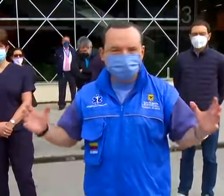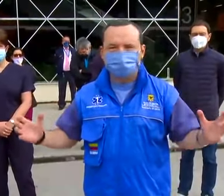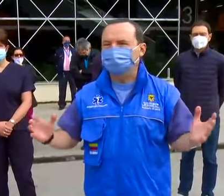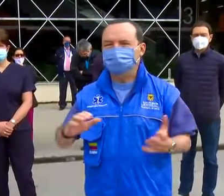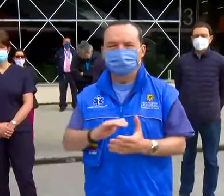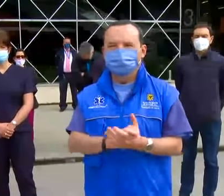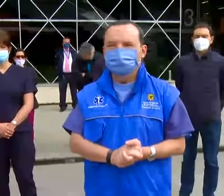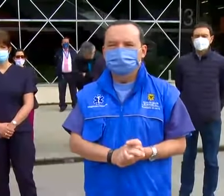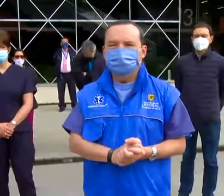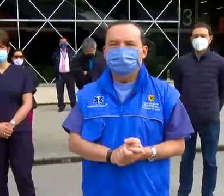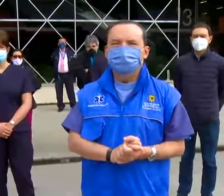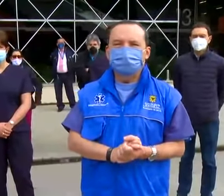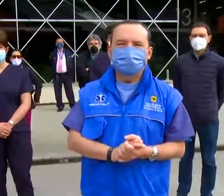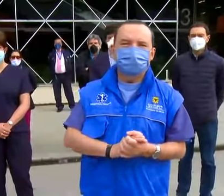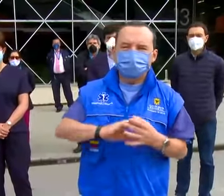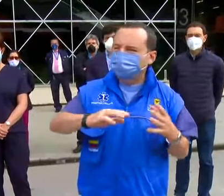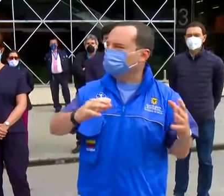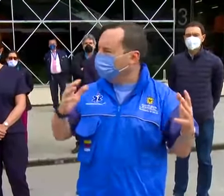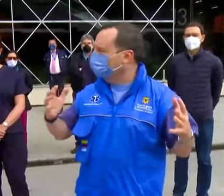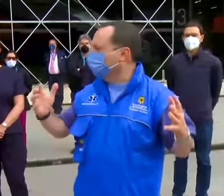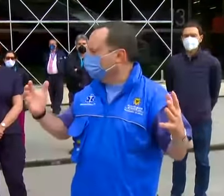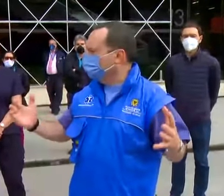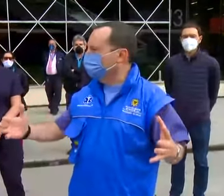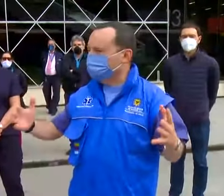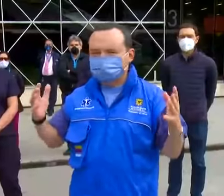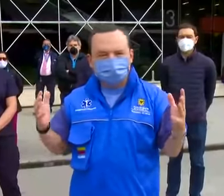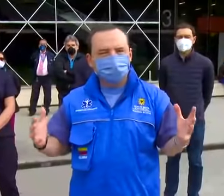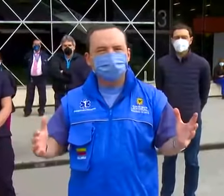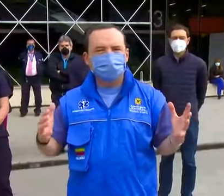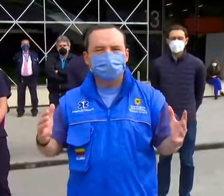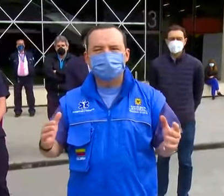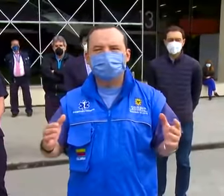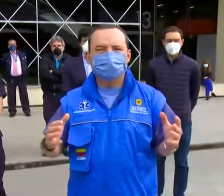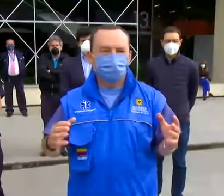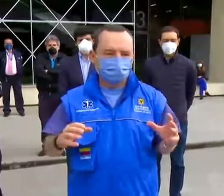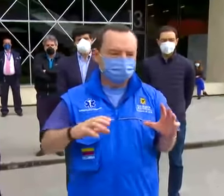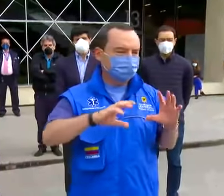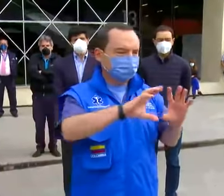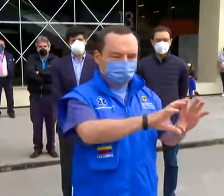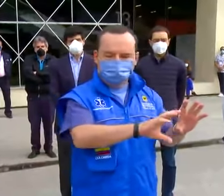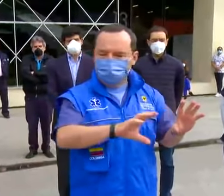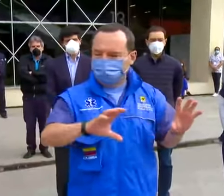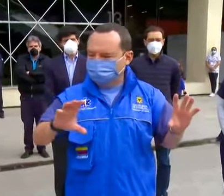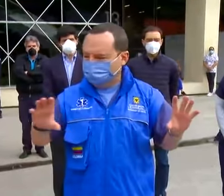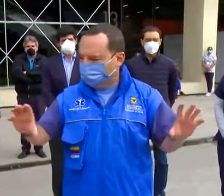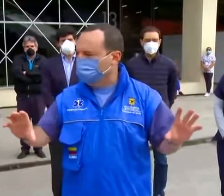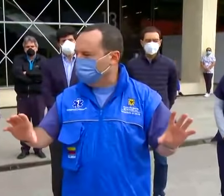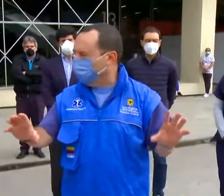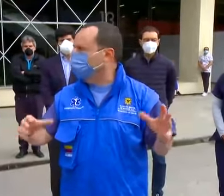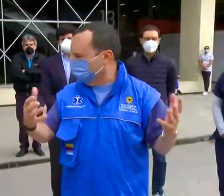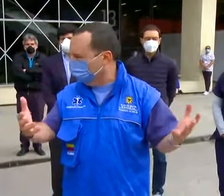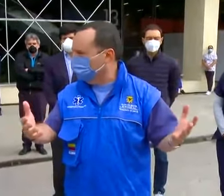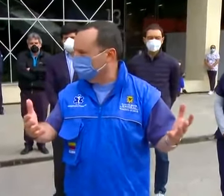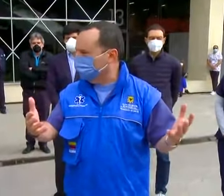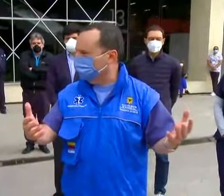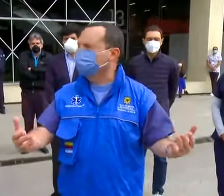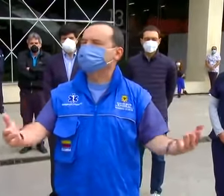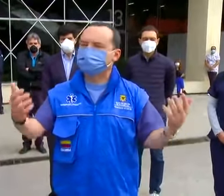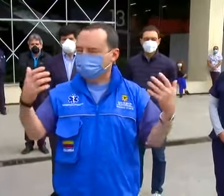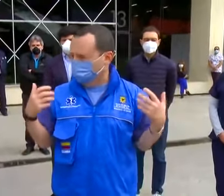muy importante. Ya tenemos más de 240 personas atendiendo llamadas telefónicas, tanto la parte tecnológica de las